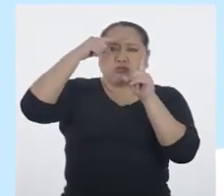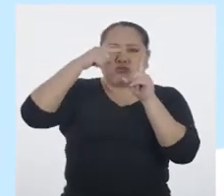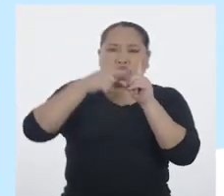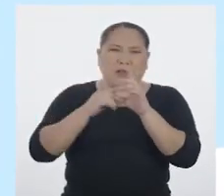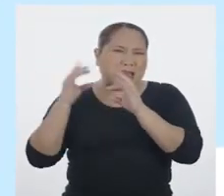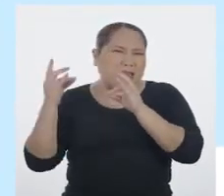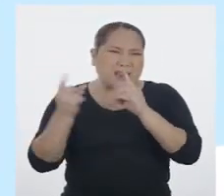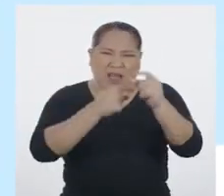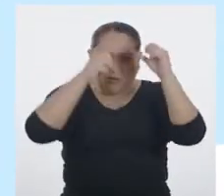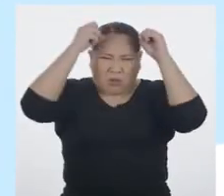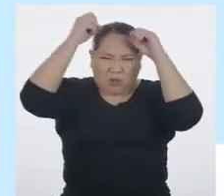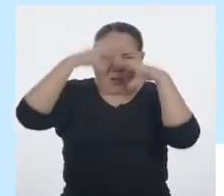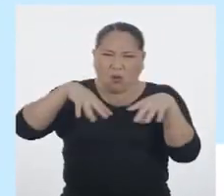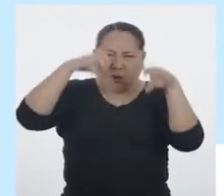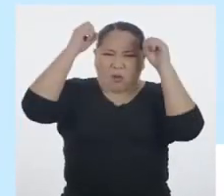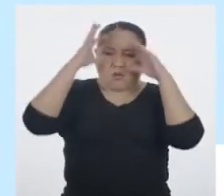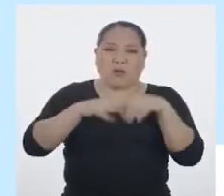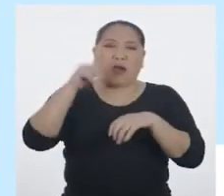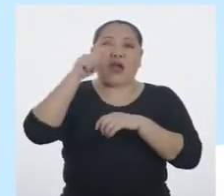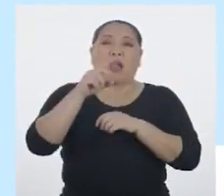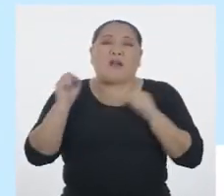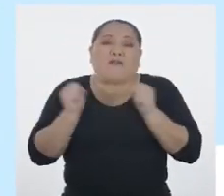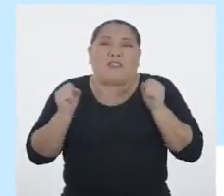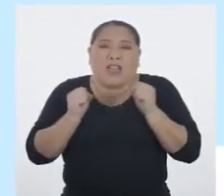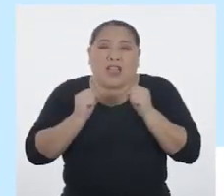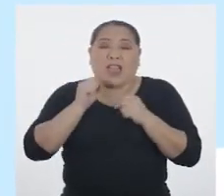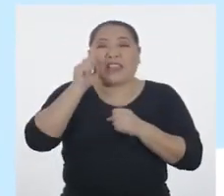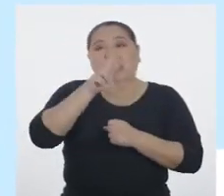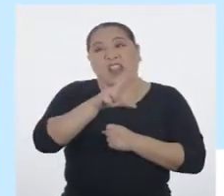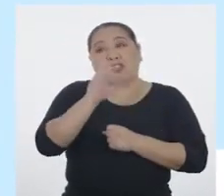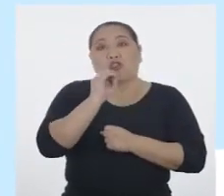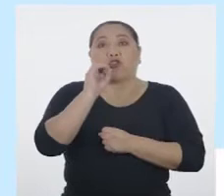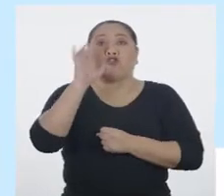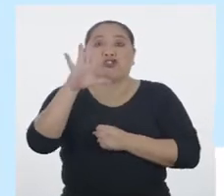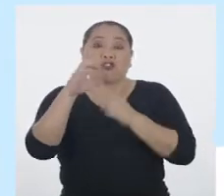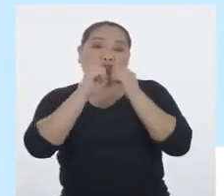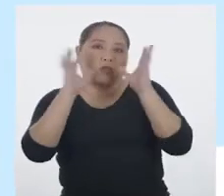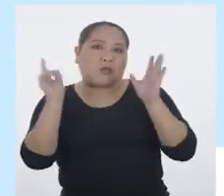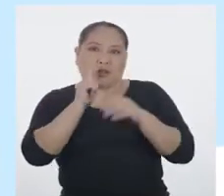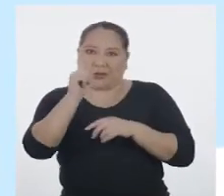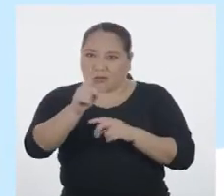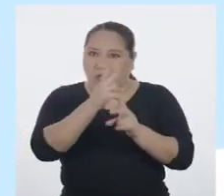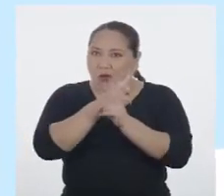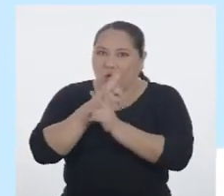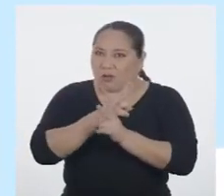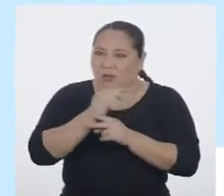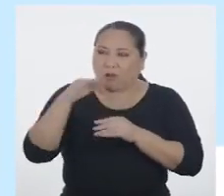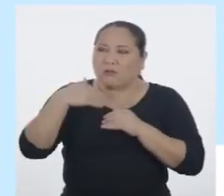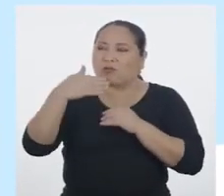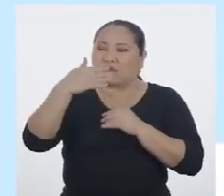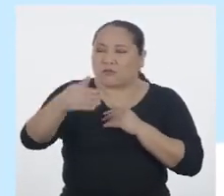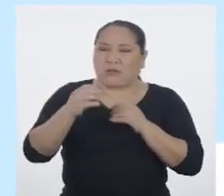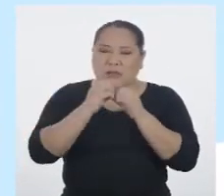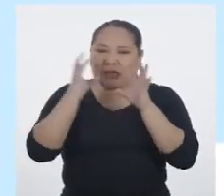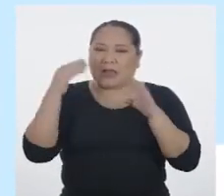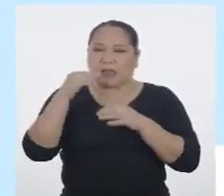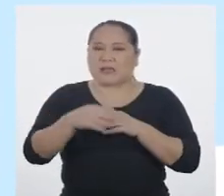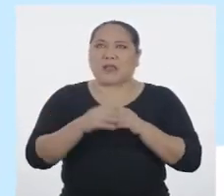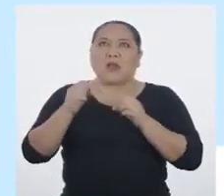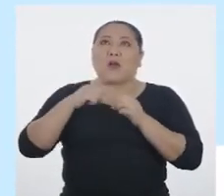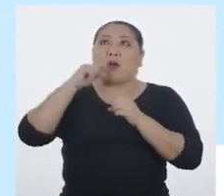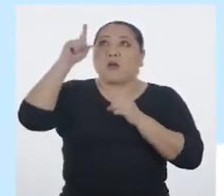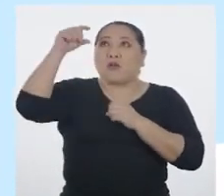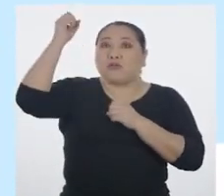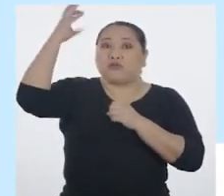la temperatura drásticamente. El friaje dura entre 3 y 5 días, por eso no hay que fiarse que en los días siguientes de su